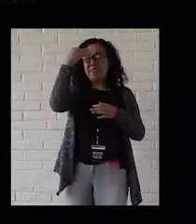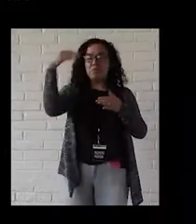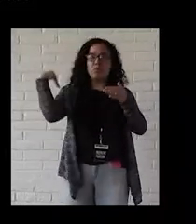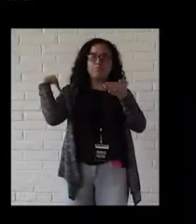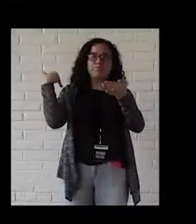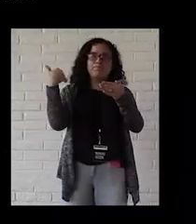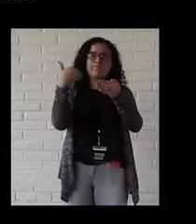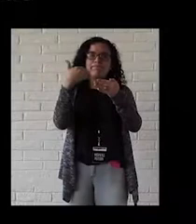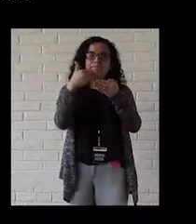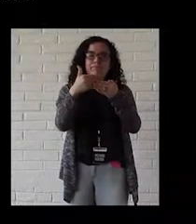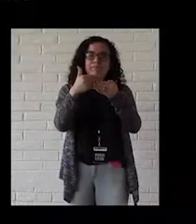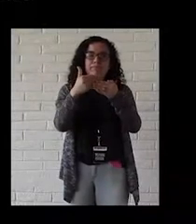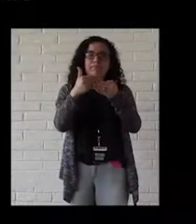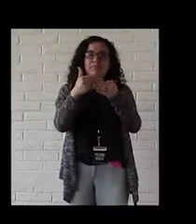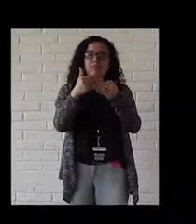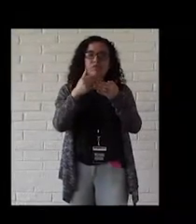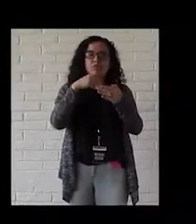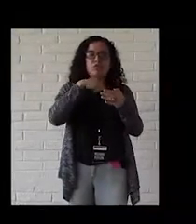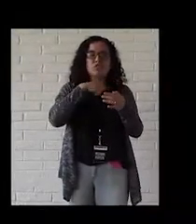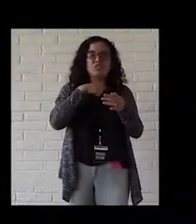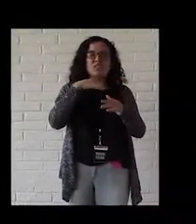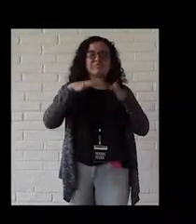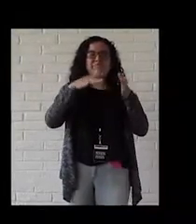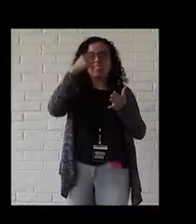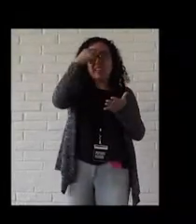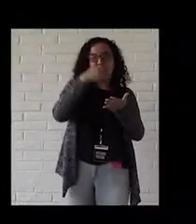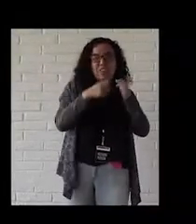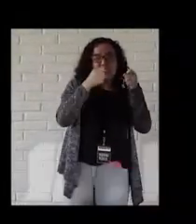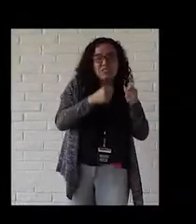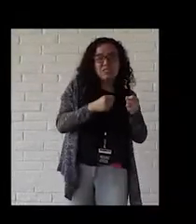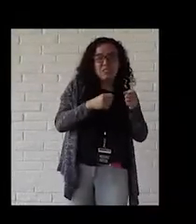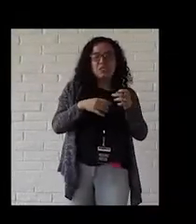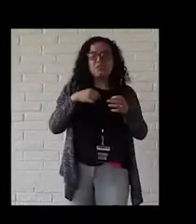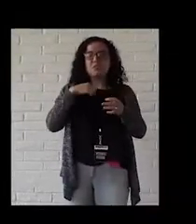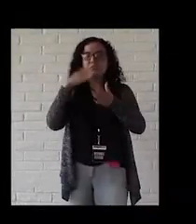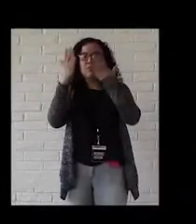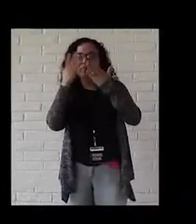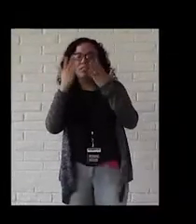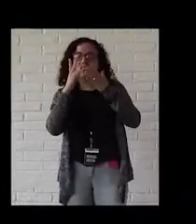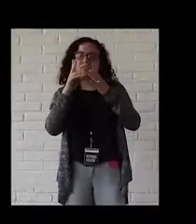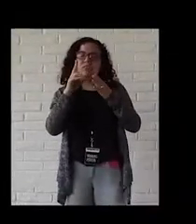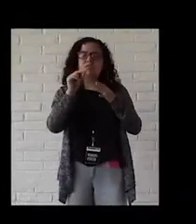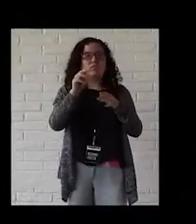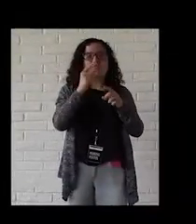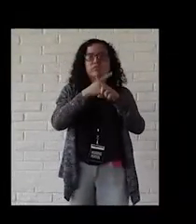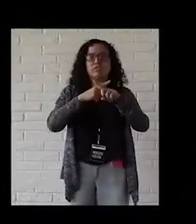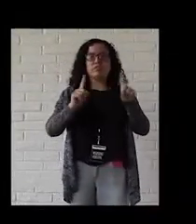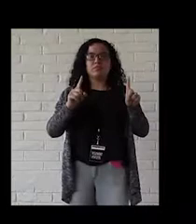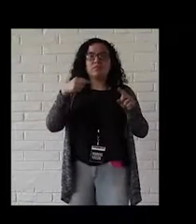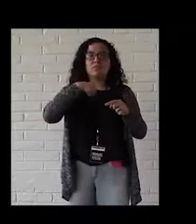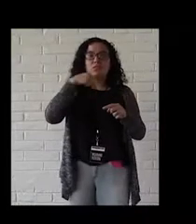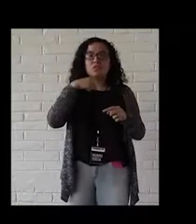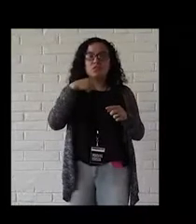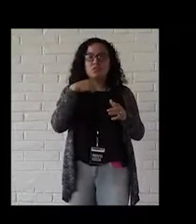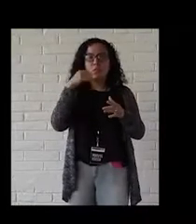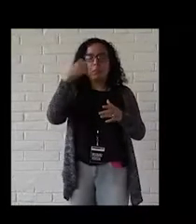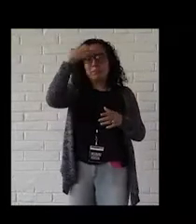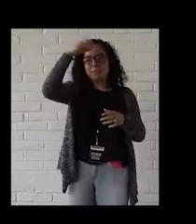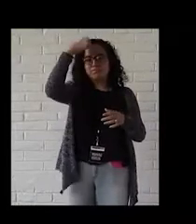ya no soy tanto como de tener creencias o filosofías, sino de que las cosas tienen que ser mi experiencia para yo realmente poderlas